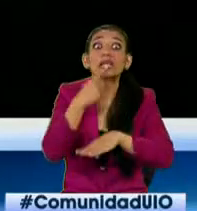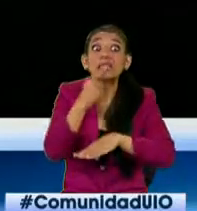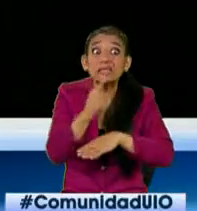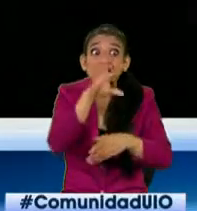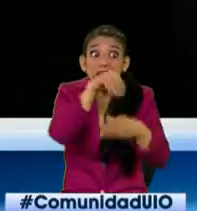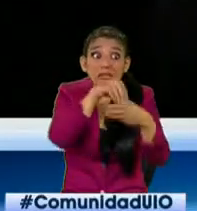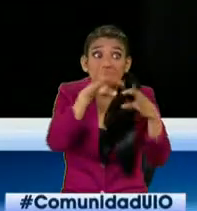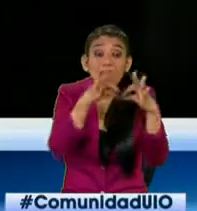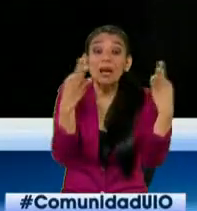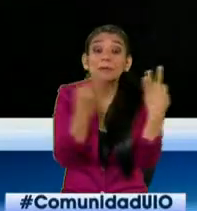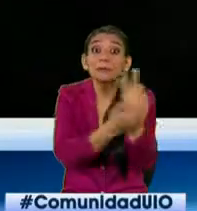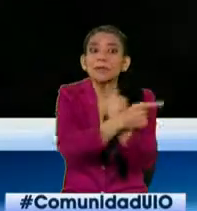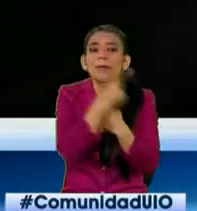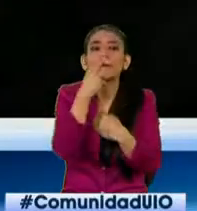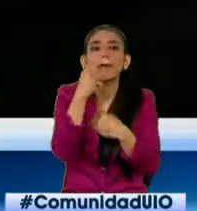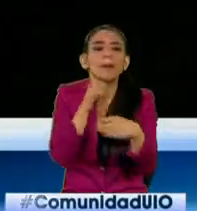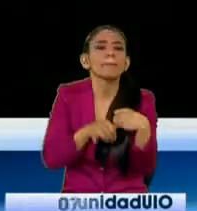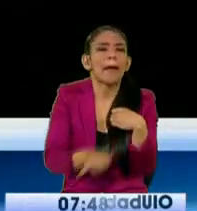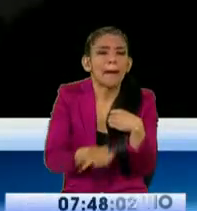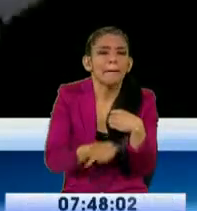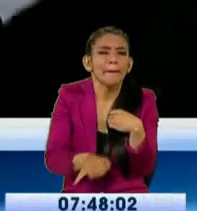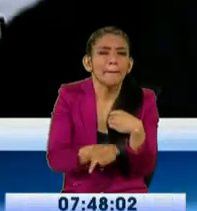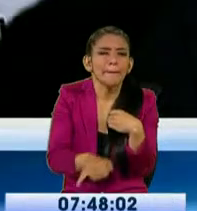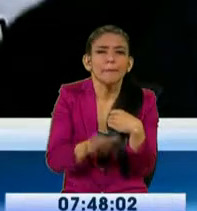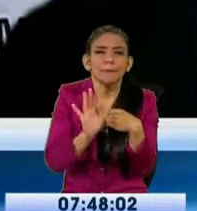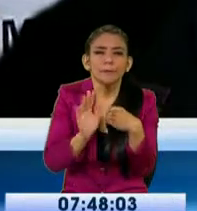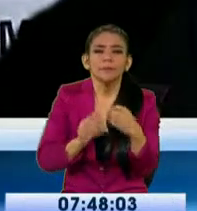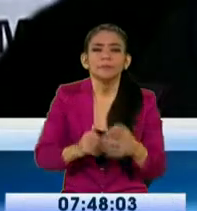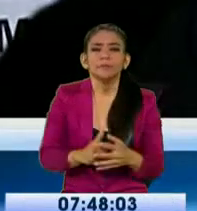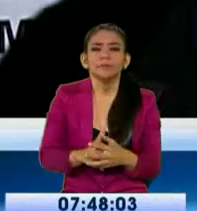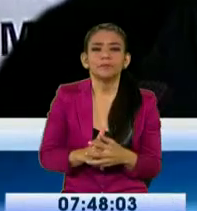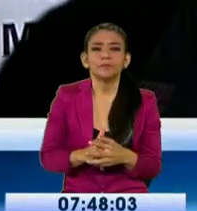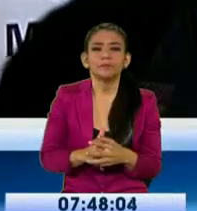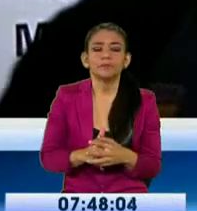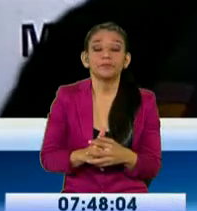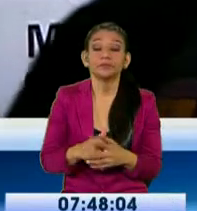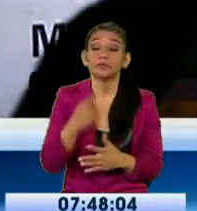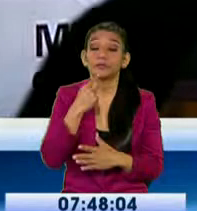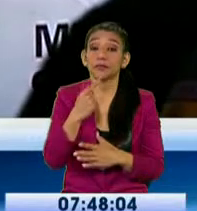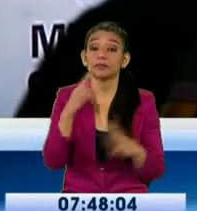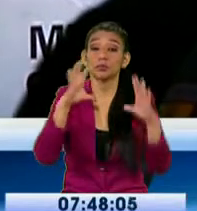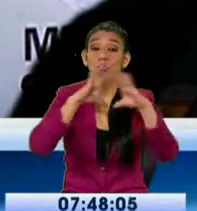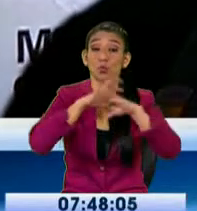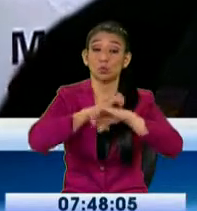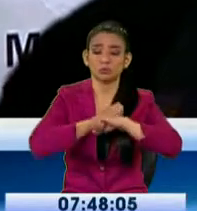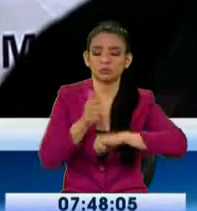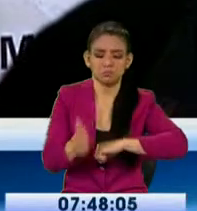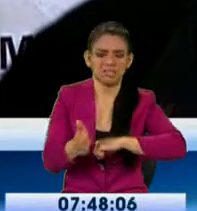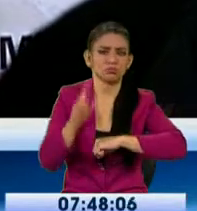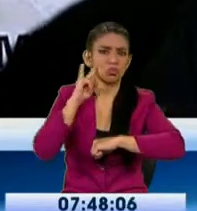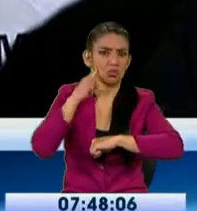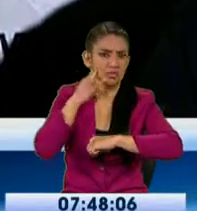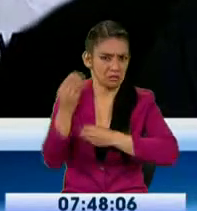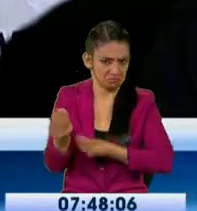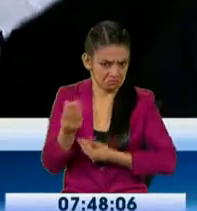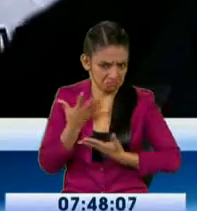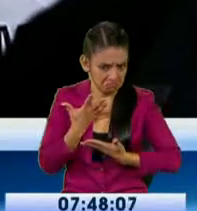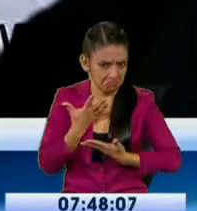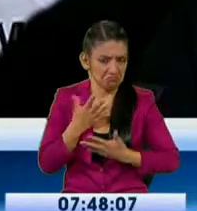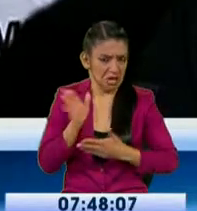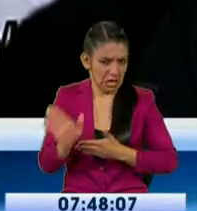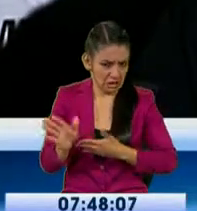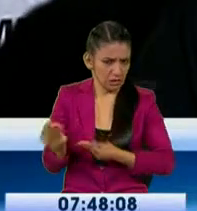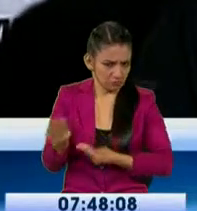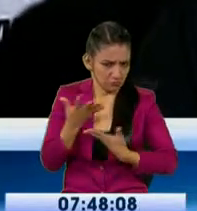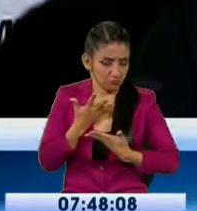hogar era víctima de abusos sexuales. Lo cual en horas de la noche, según versión de la niña, según lo que